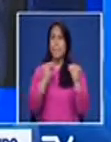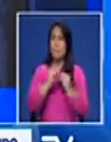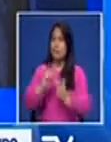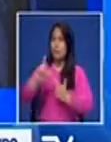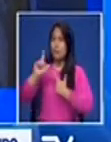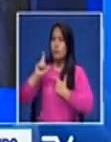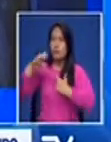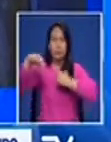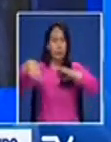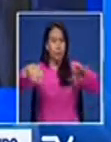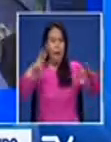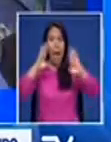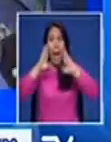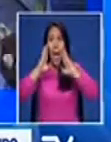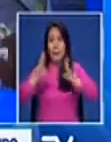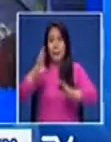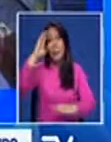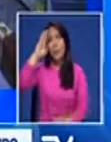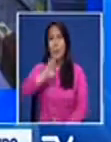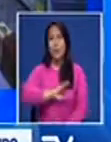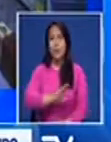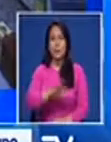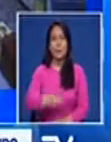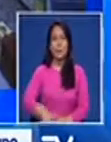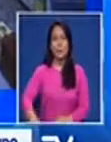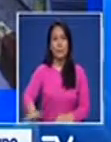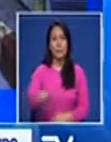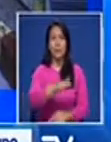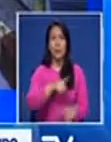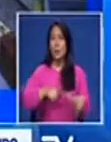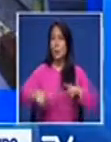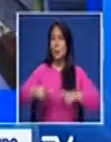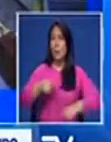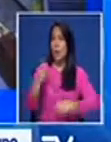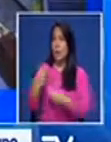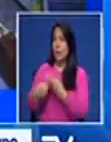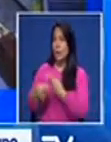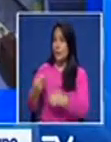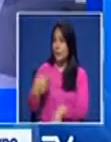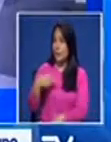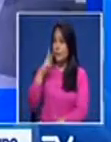grado, con la atención de la policía en esa zona ampliamente comercial,